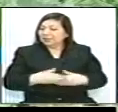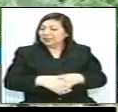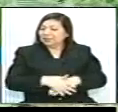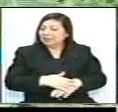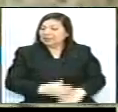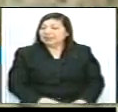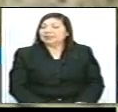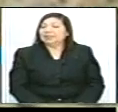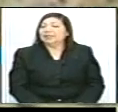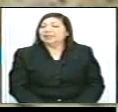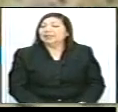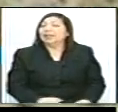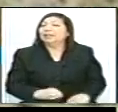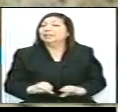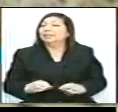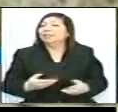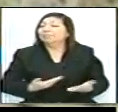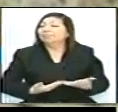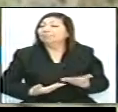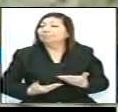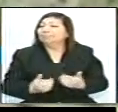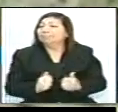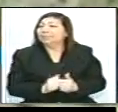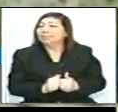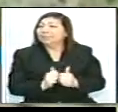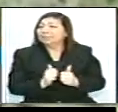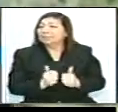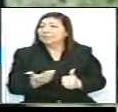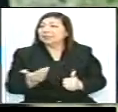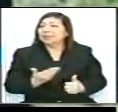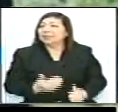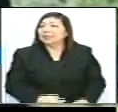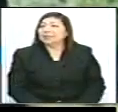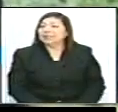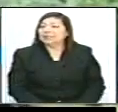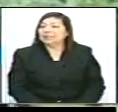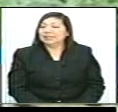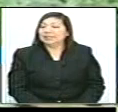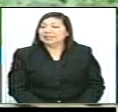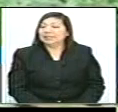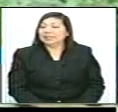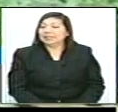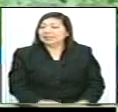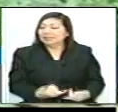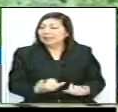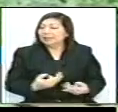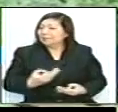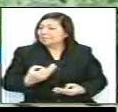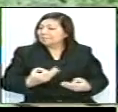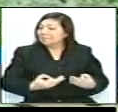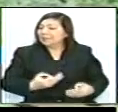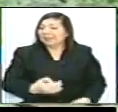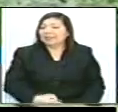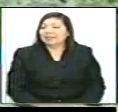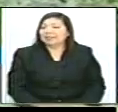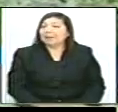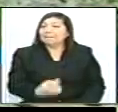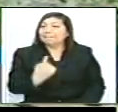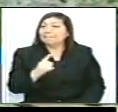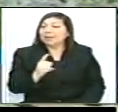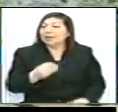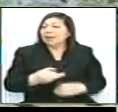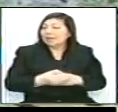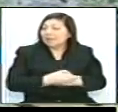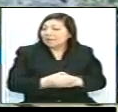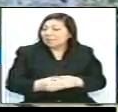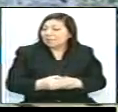del año hacen transferencias que al final bien podrían considerarse desde el presupuesto inicial para las